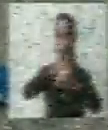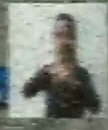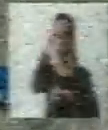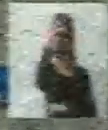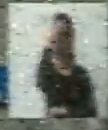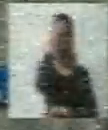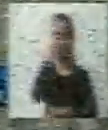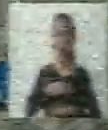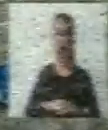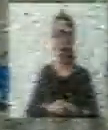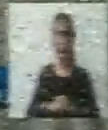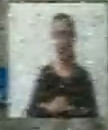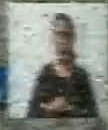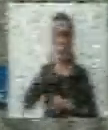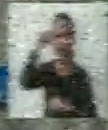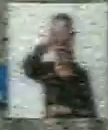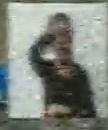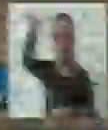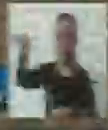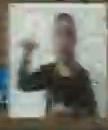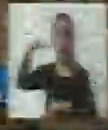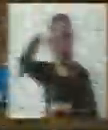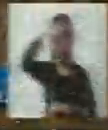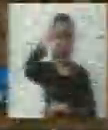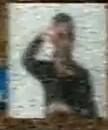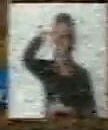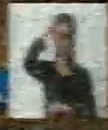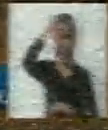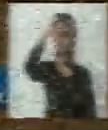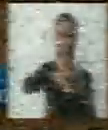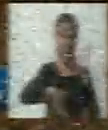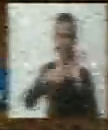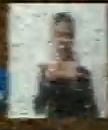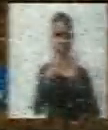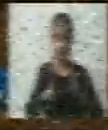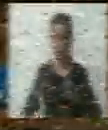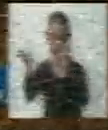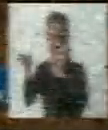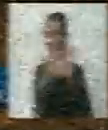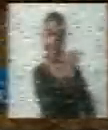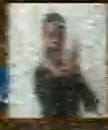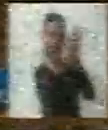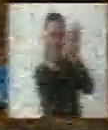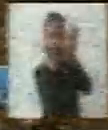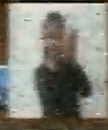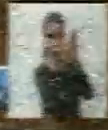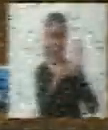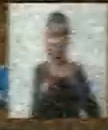en una en un sector de ahí de la localidad de Pampa Blanca, más precisamente en la planta potabilizadora